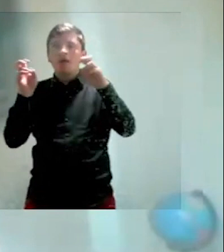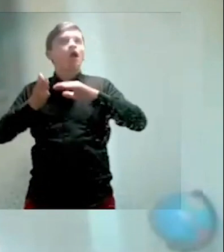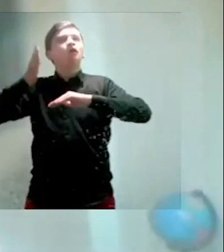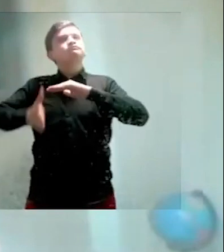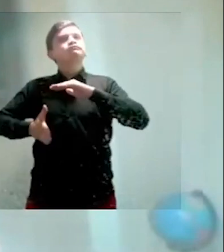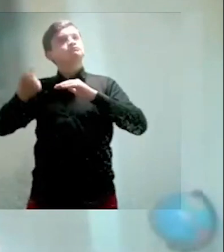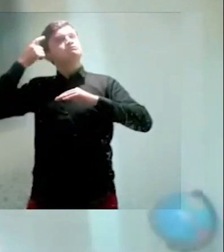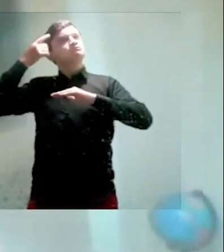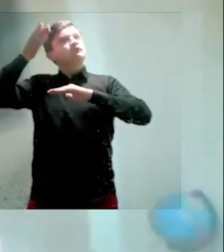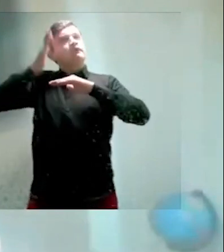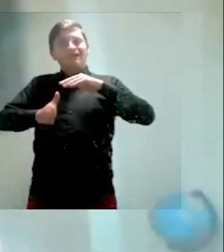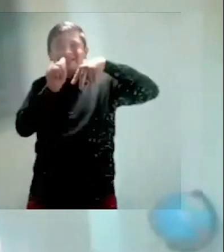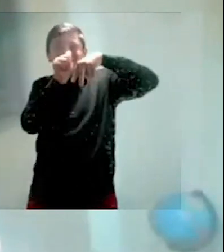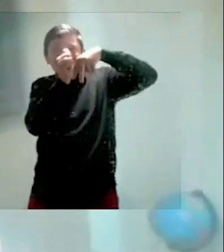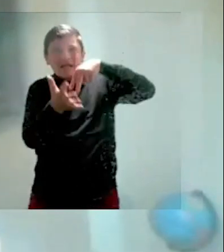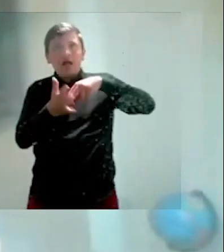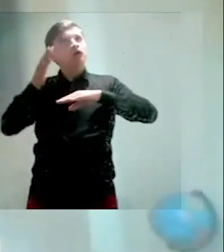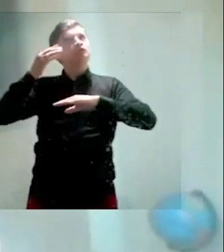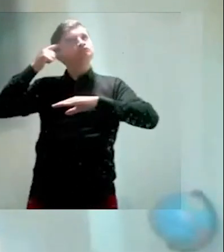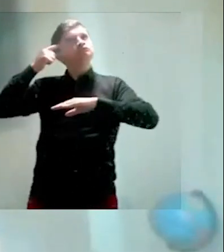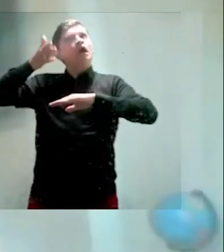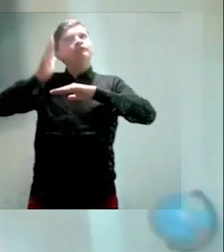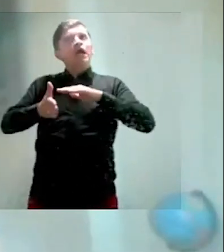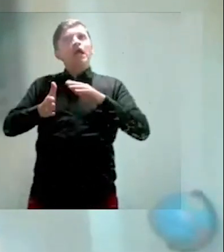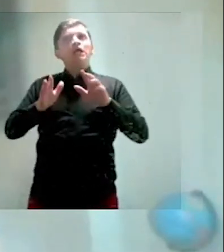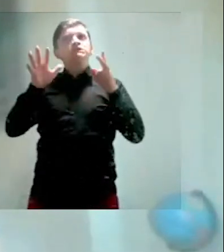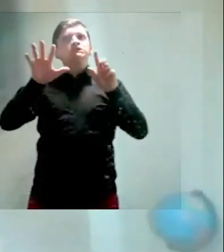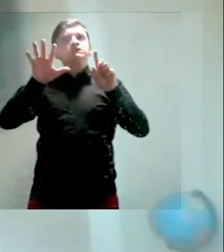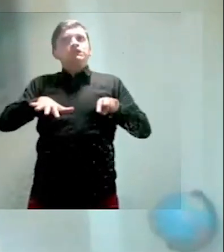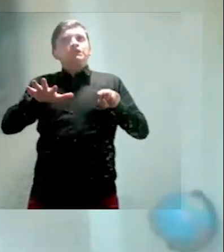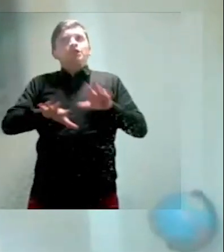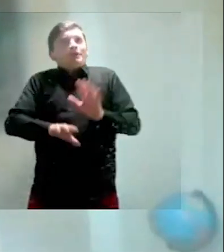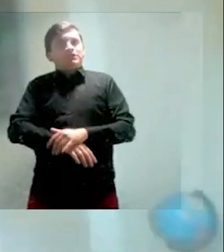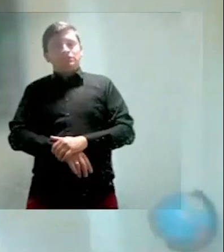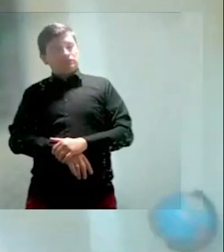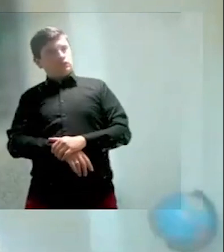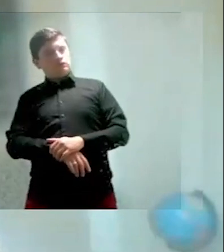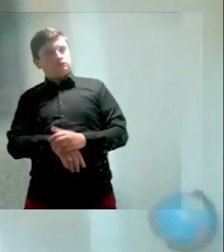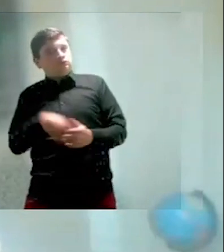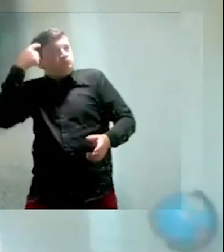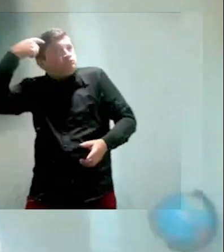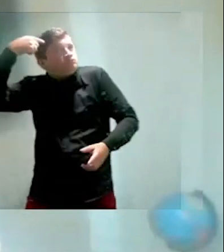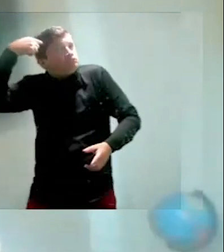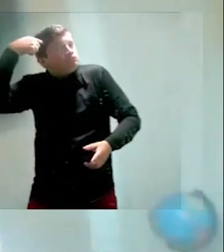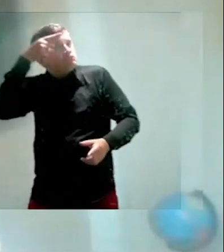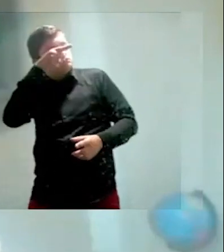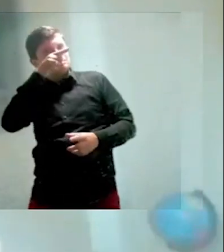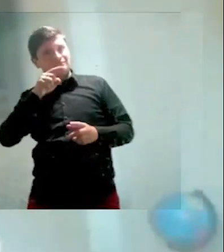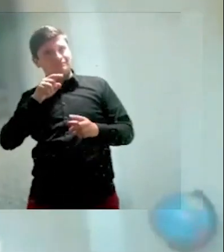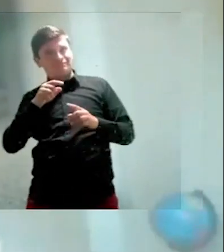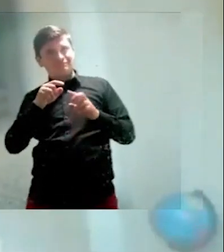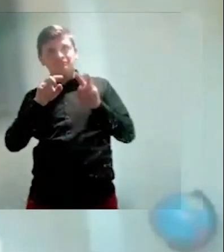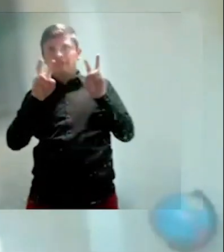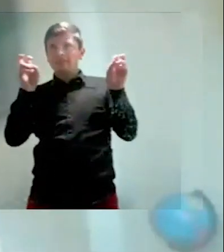ha sido una disposición de la jurisprudencia constitucional que no tiene